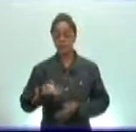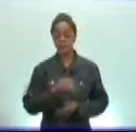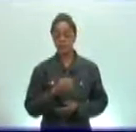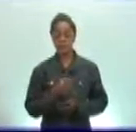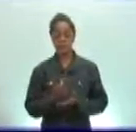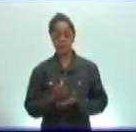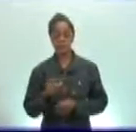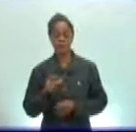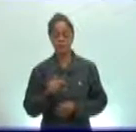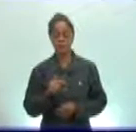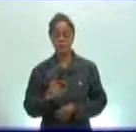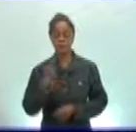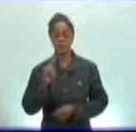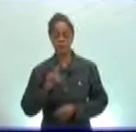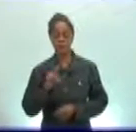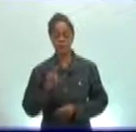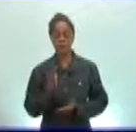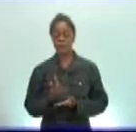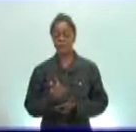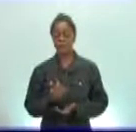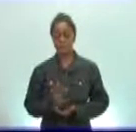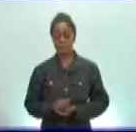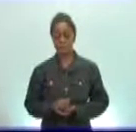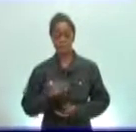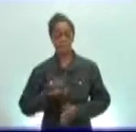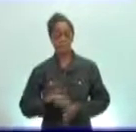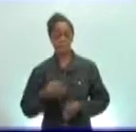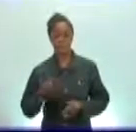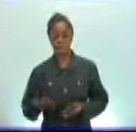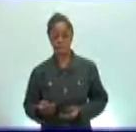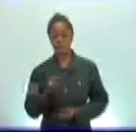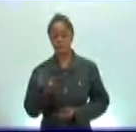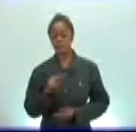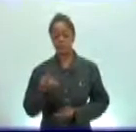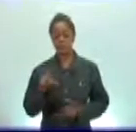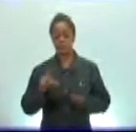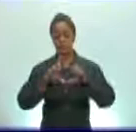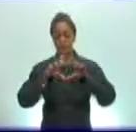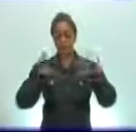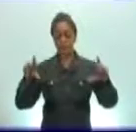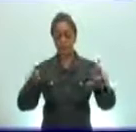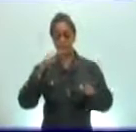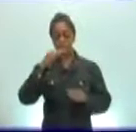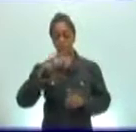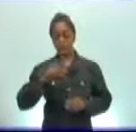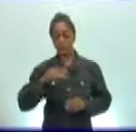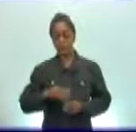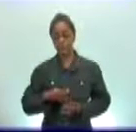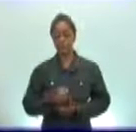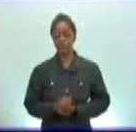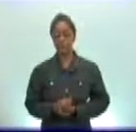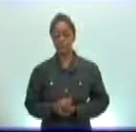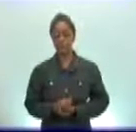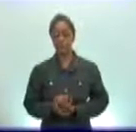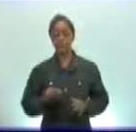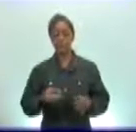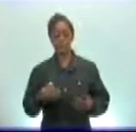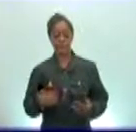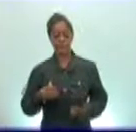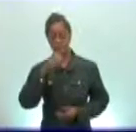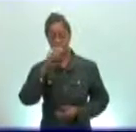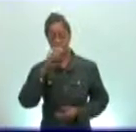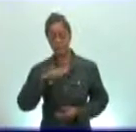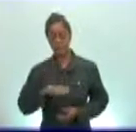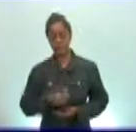esenciales de esta unidad de estudio a través de una tabla cronológica. Entonces, mis